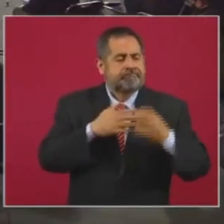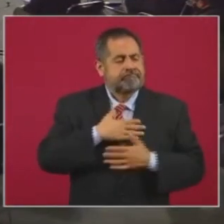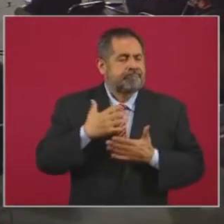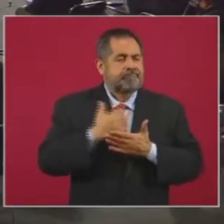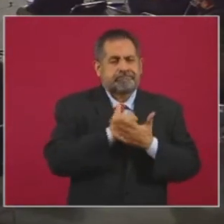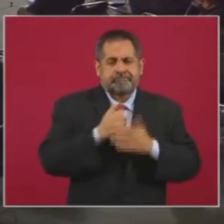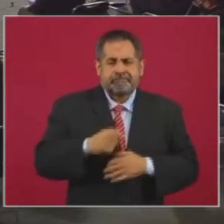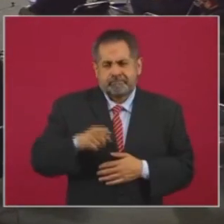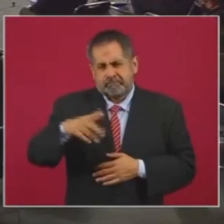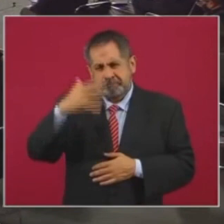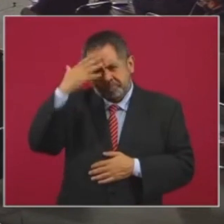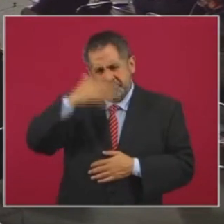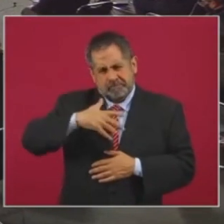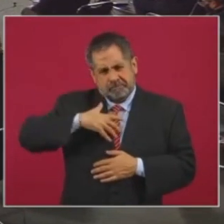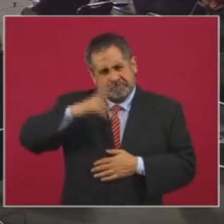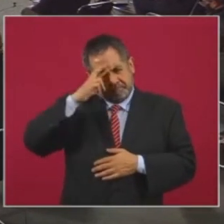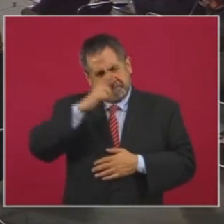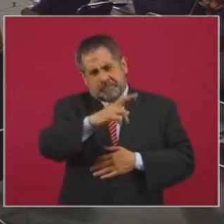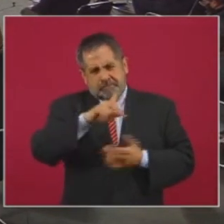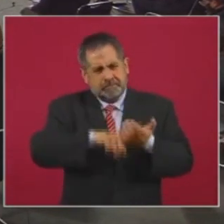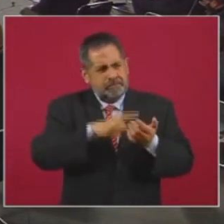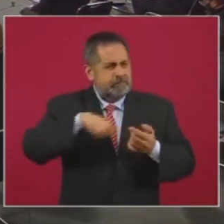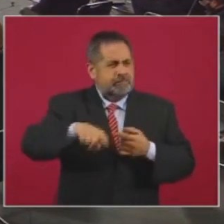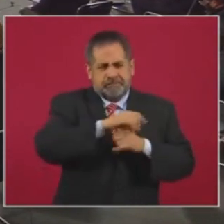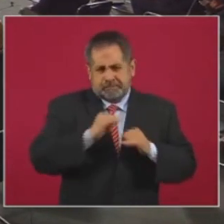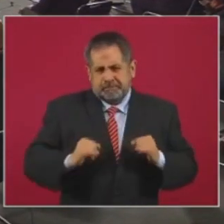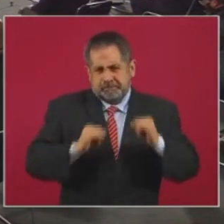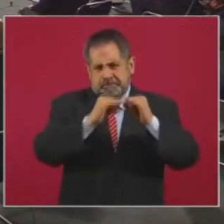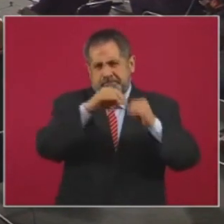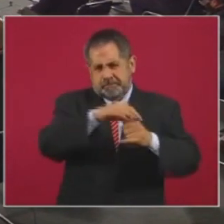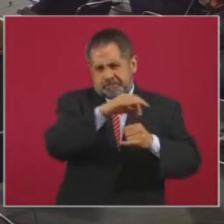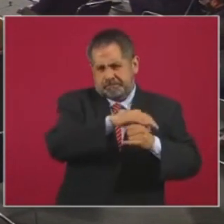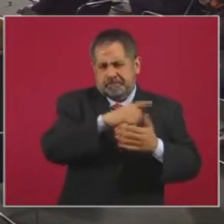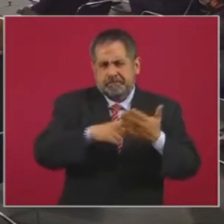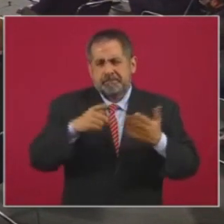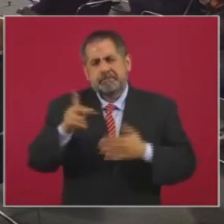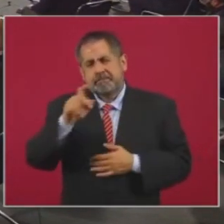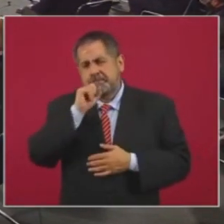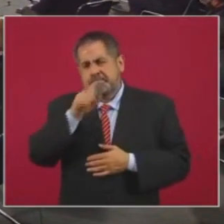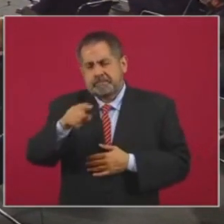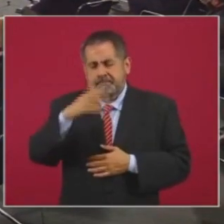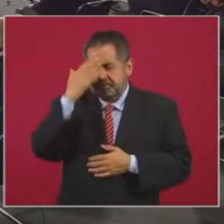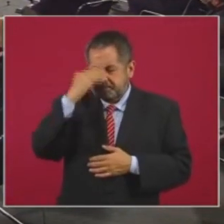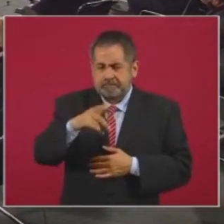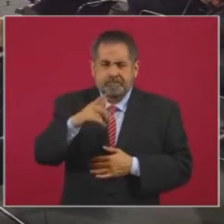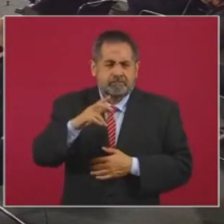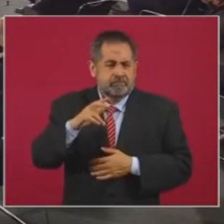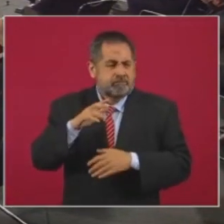sabemos de su respeto a las instituciones electorales y la independencia de estos órganos, pero también de su posición con